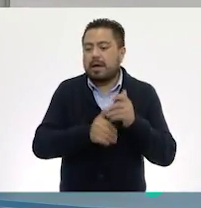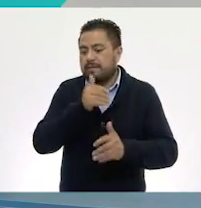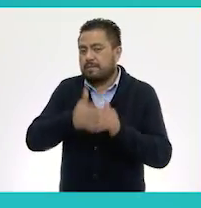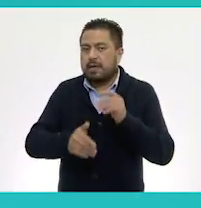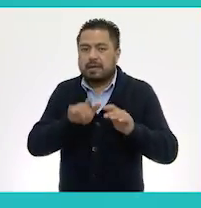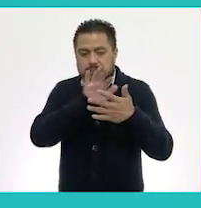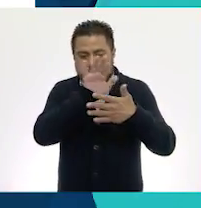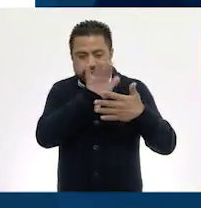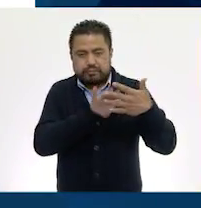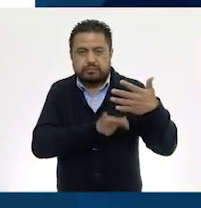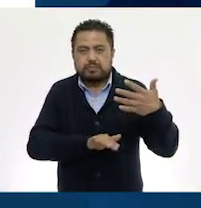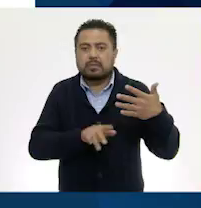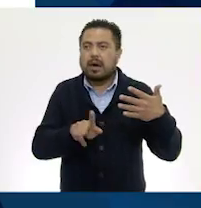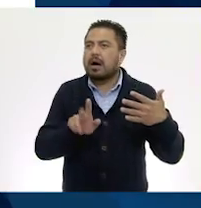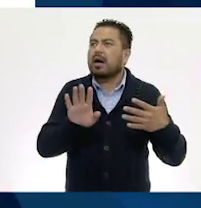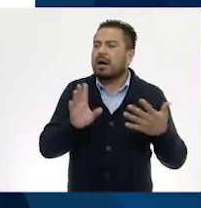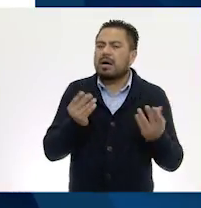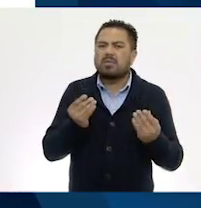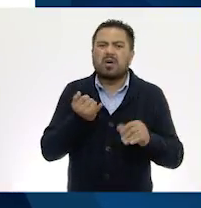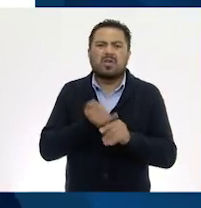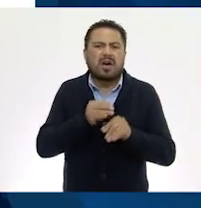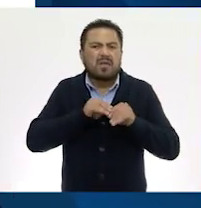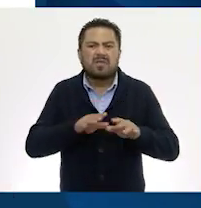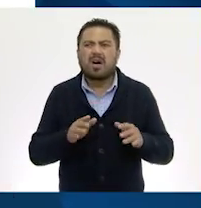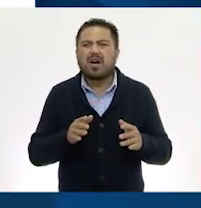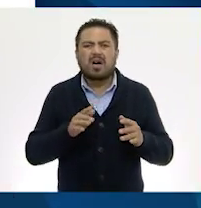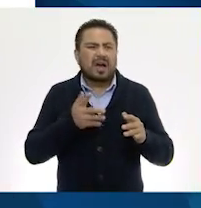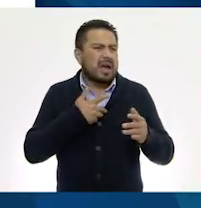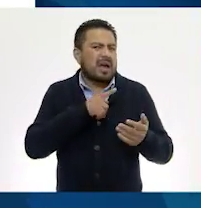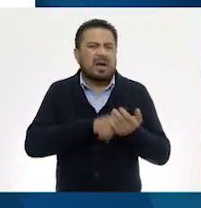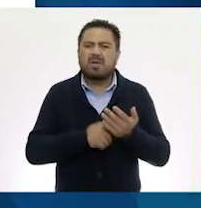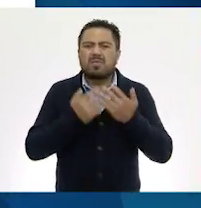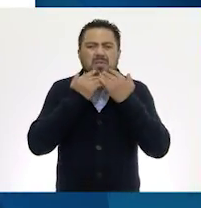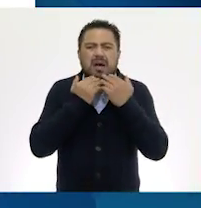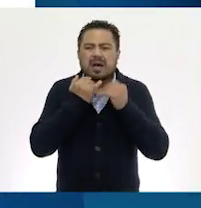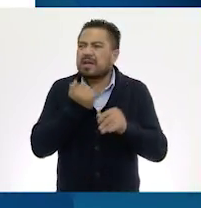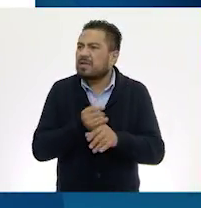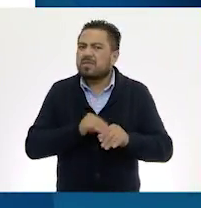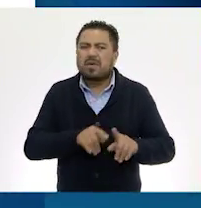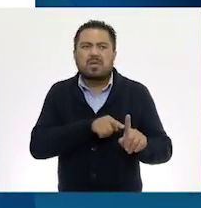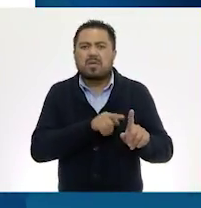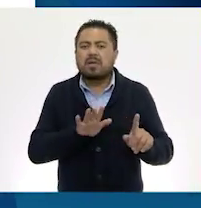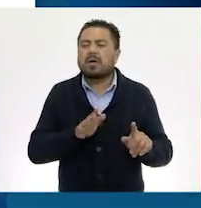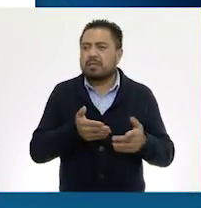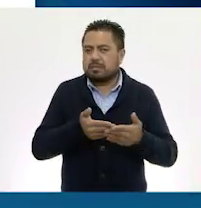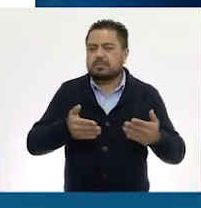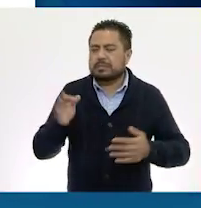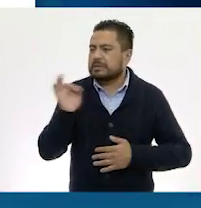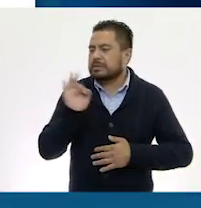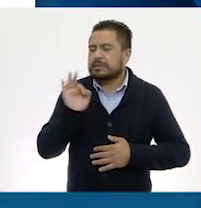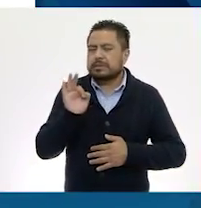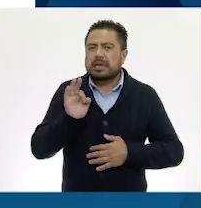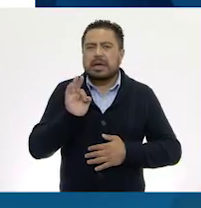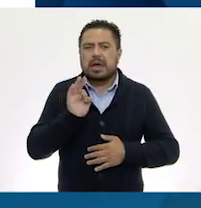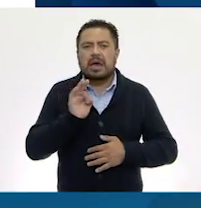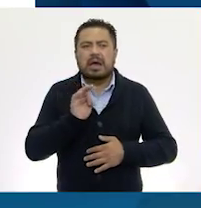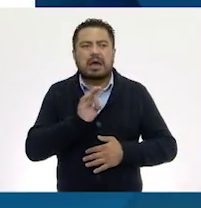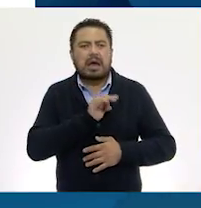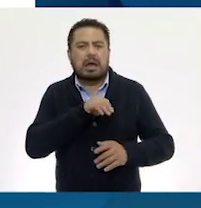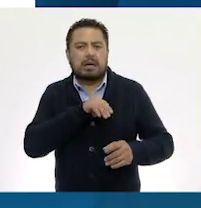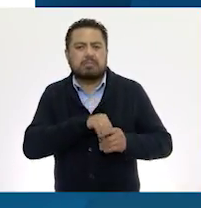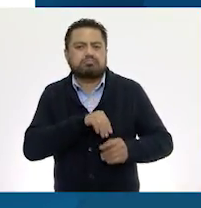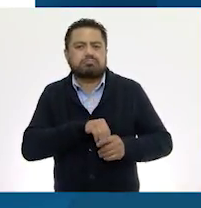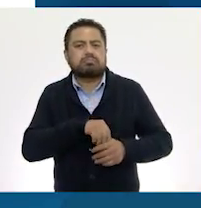texto. Pero muchas informaciones no tienen ese dato. Entonces, probablemente sean autores